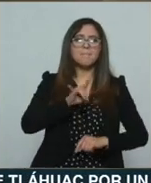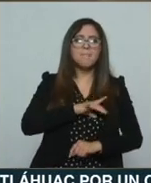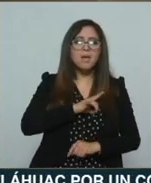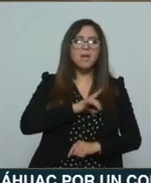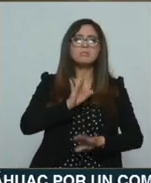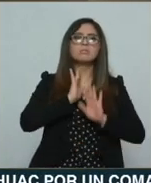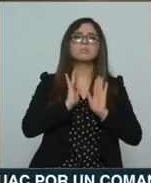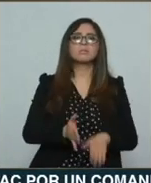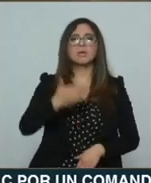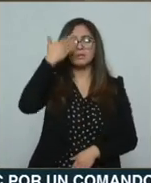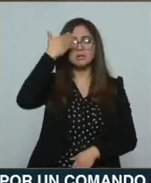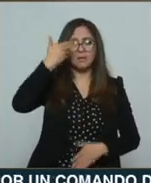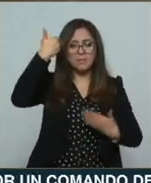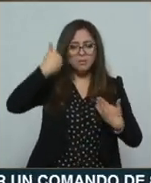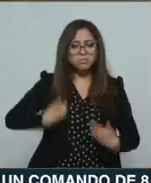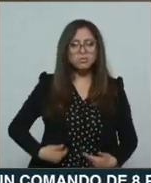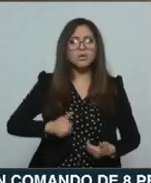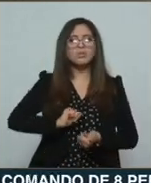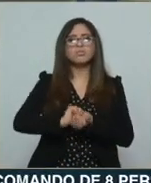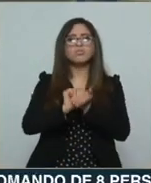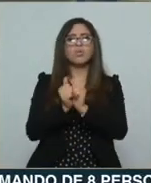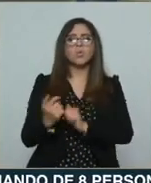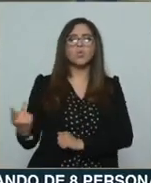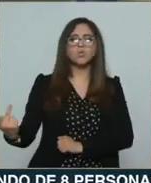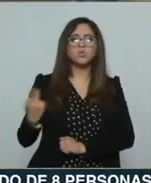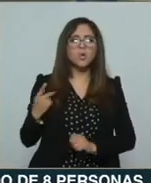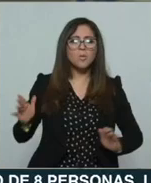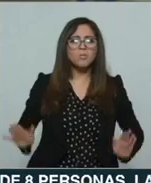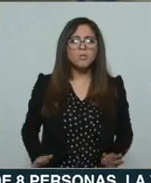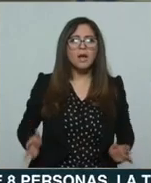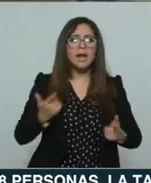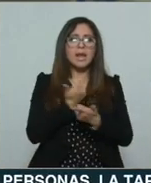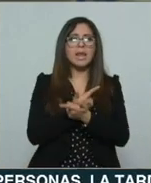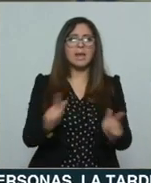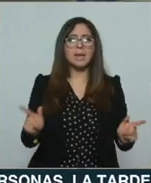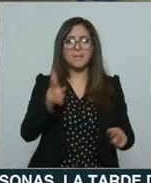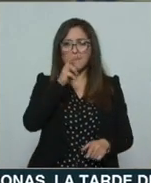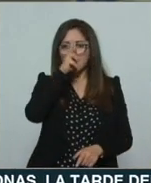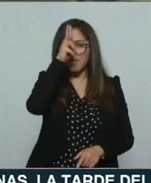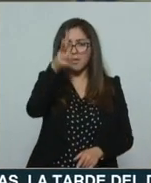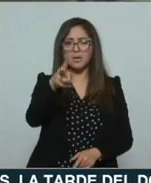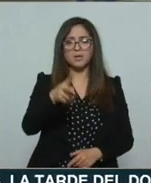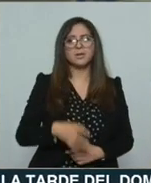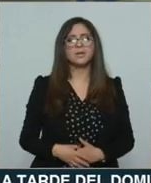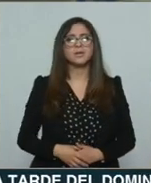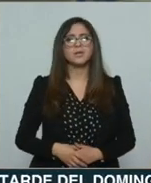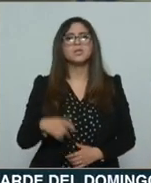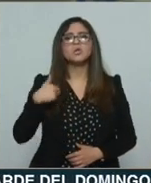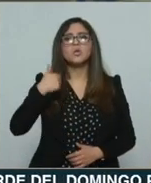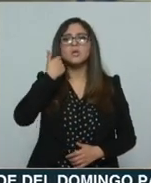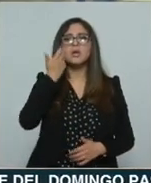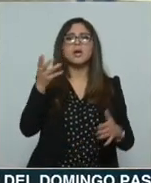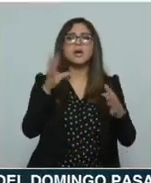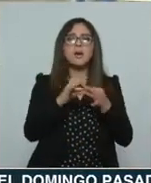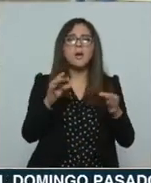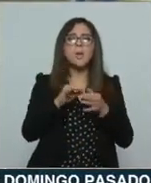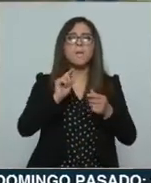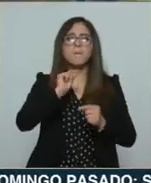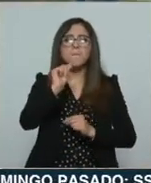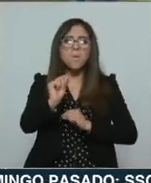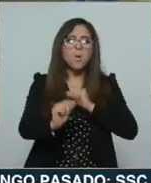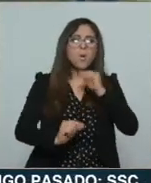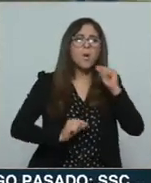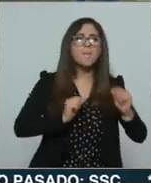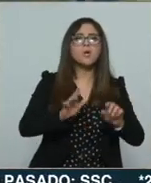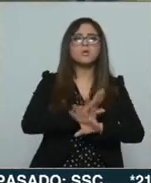poder disfrutar de una pareja libre de violencia. Y yo puedo decir que florecí y prosperé en todos aspectos.